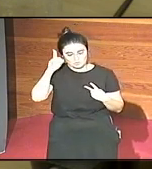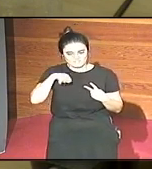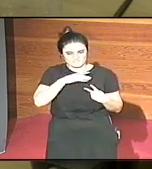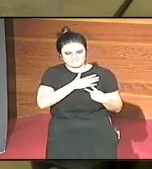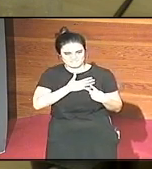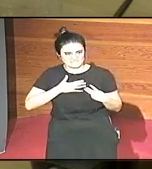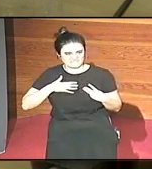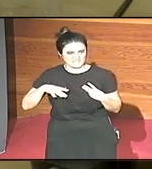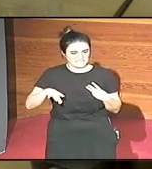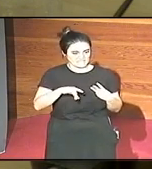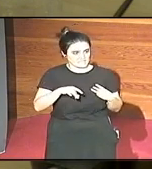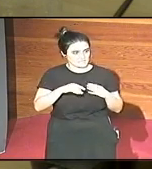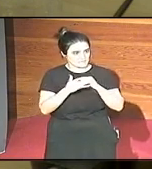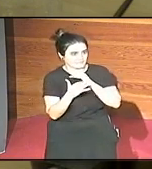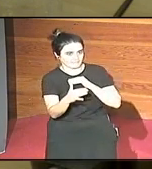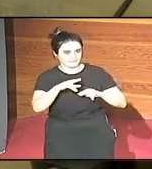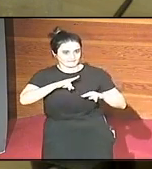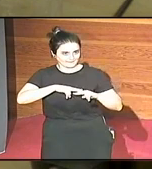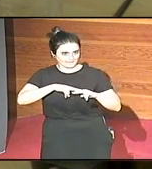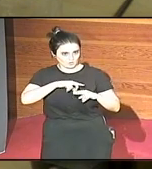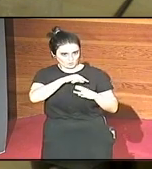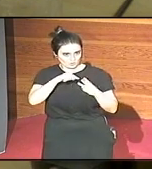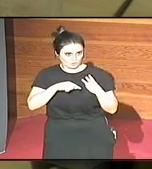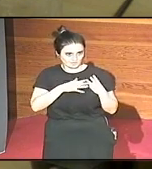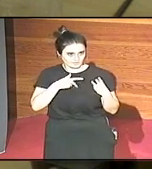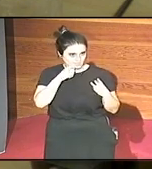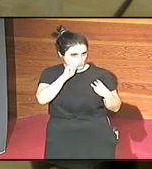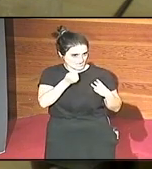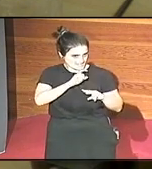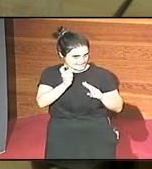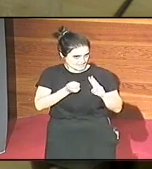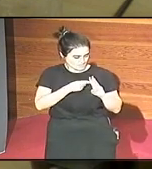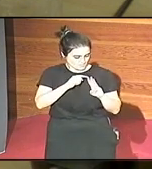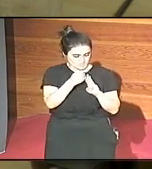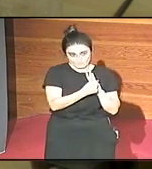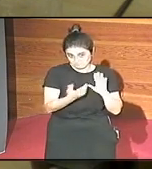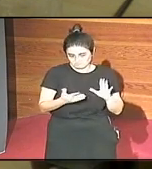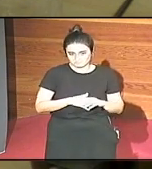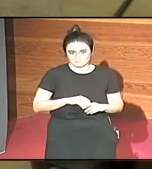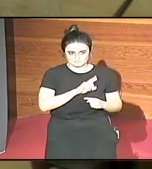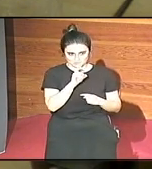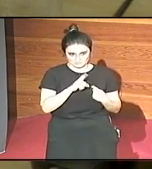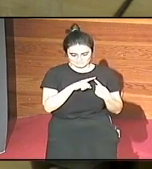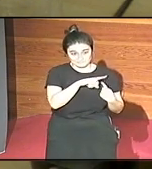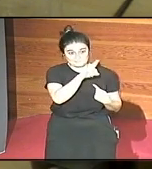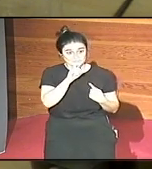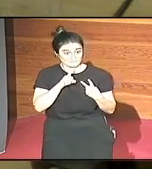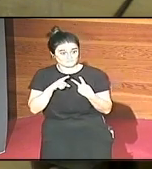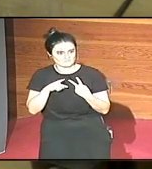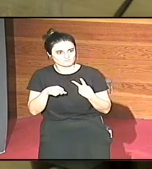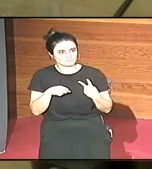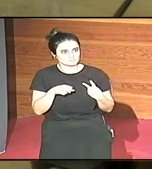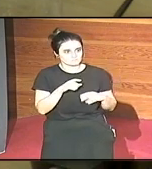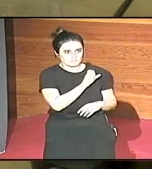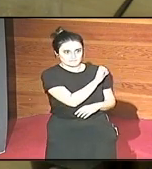el Mar Negro, o volvemos a lo mismo, toda Ucrania. Esa es la pregunta uno. Y la pregunta dos también, ¿hasta qué punto es una faena para